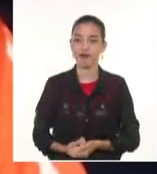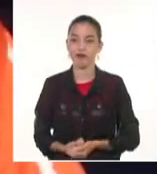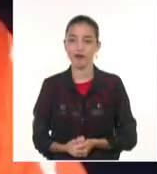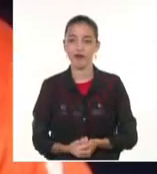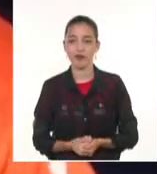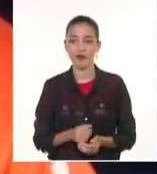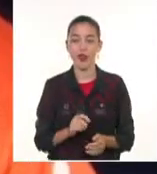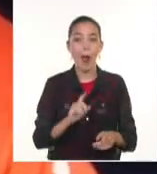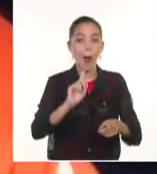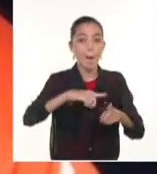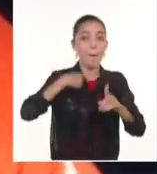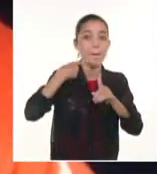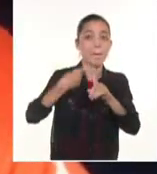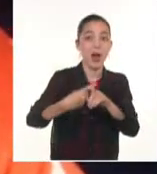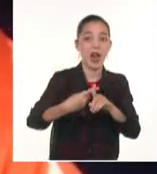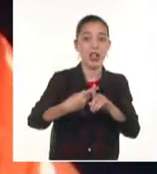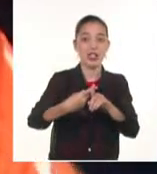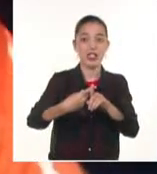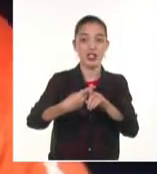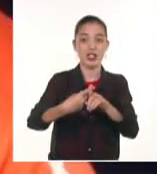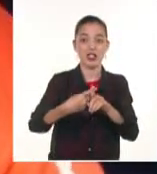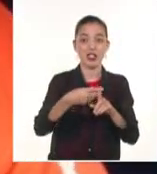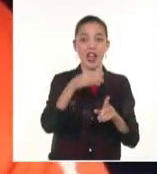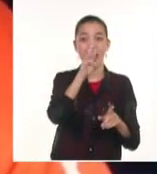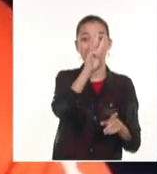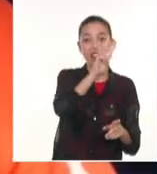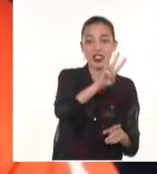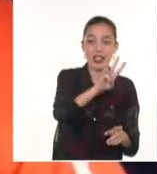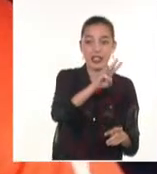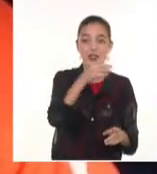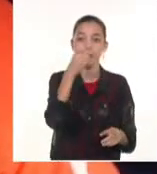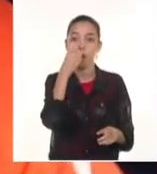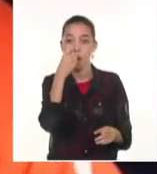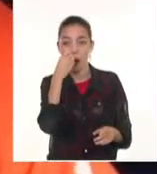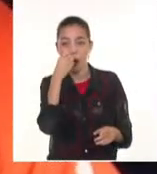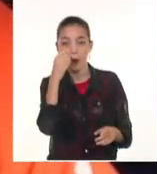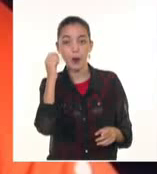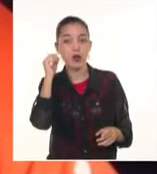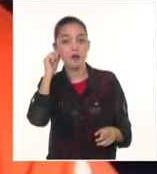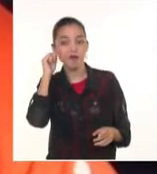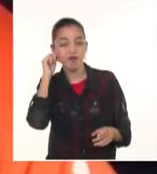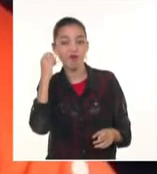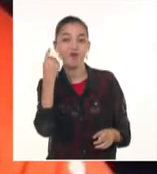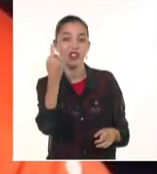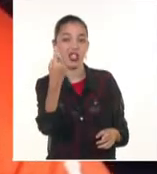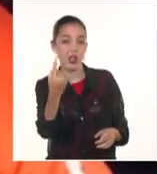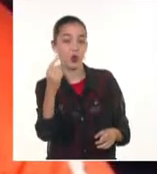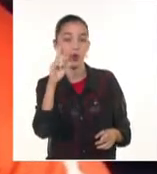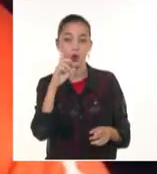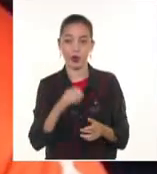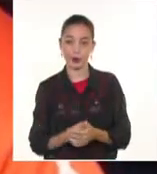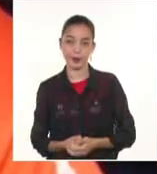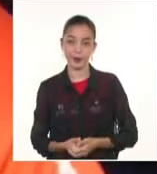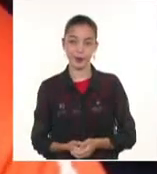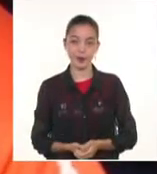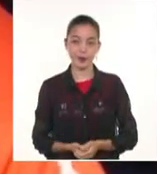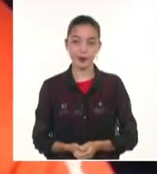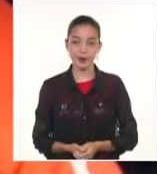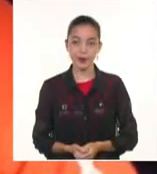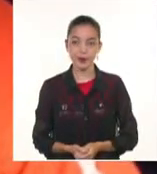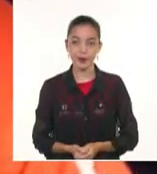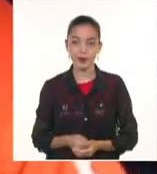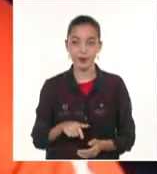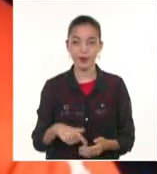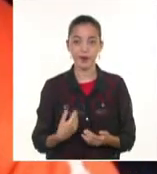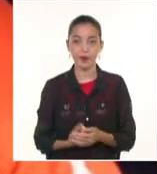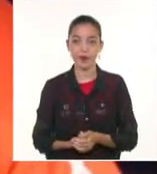que teníamos allá, o sea que tenemos 5 varones y 2 hembras en el Centro Nacional que se nos suman este año para competir en los Juegos Escolares y